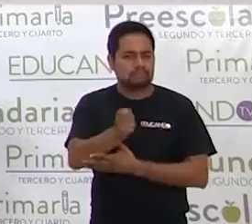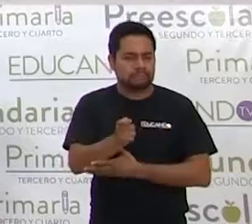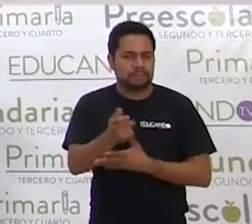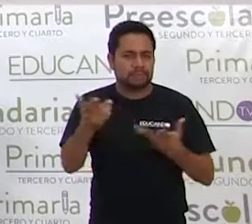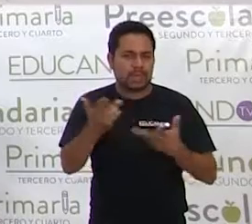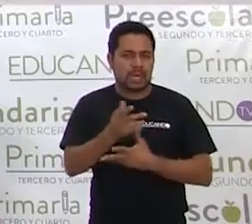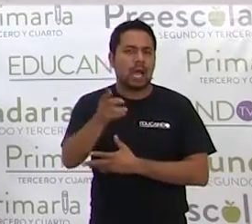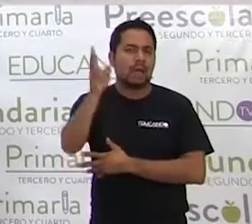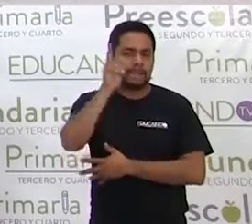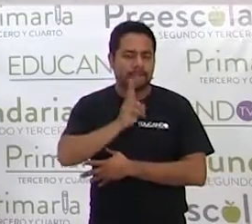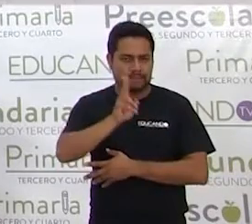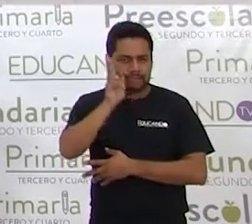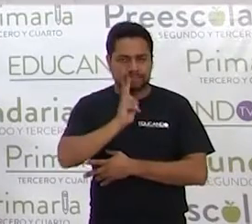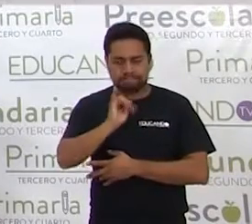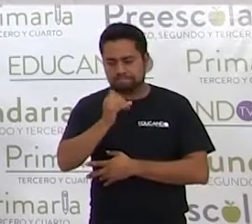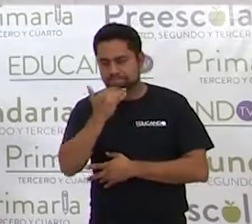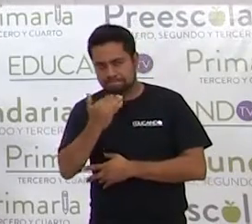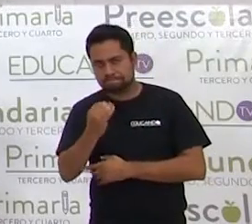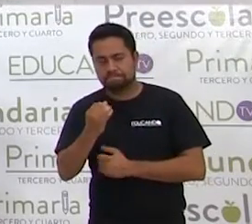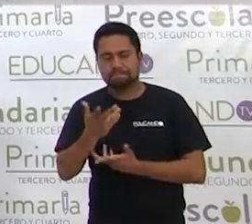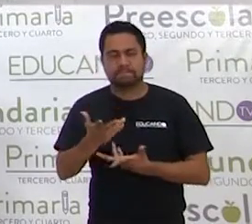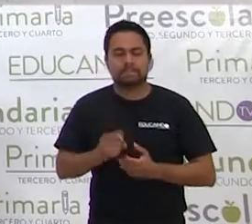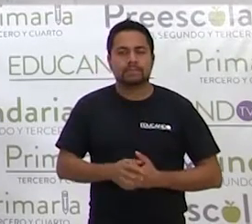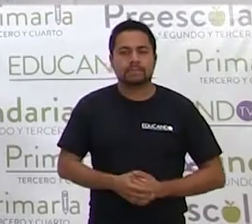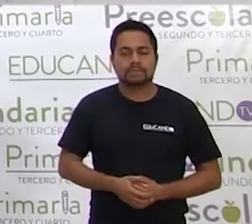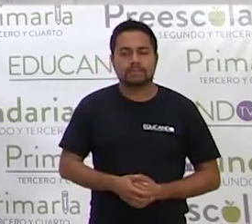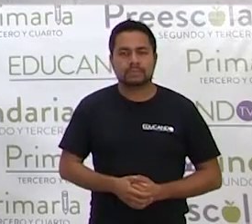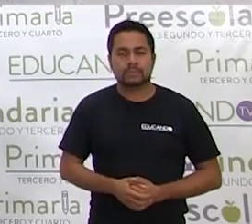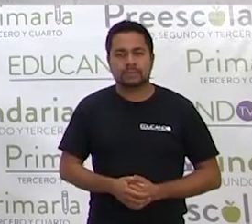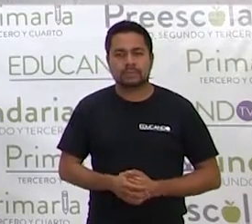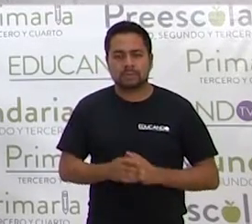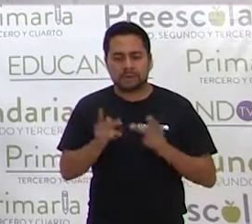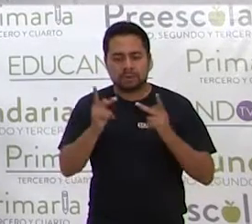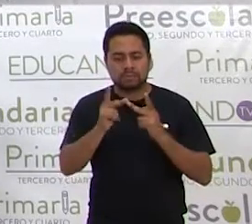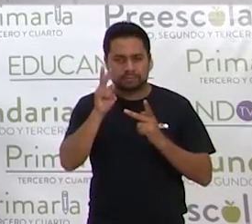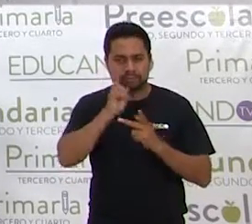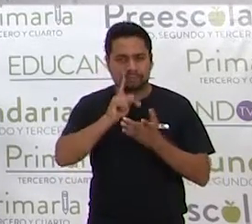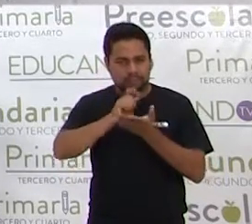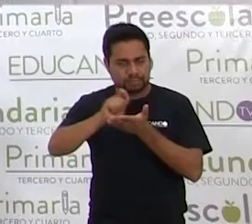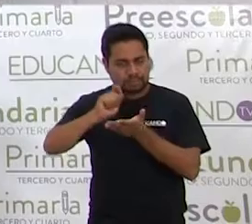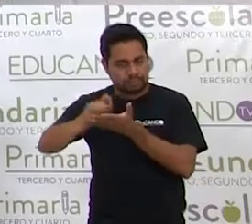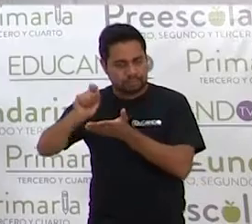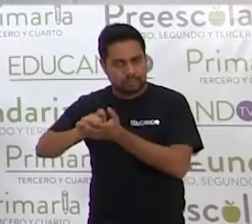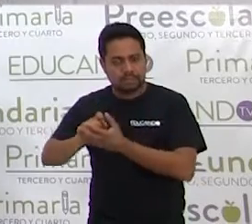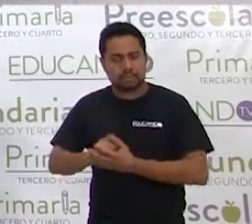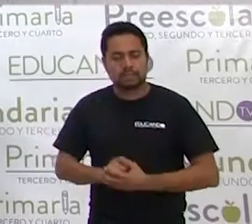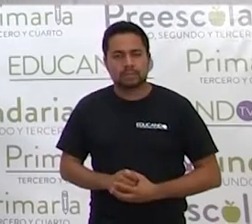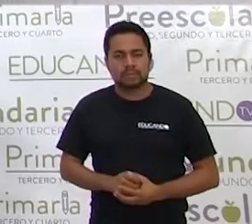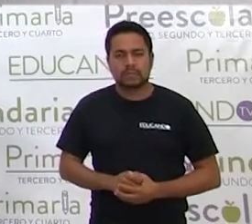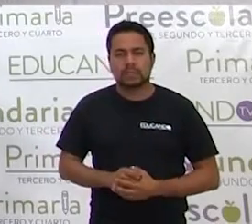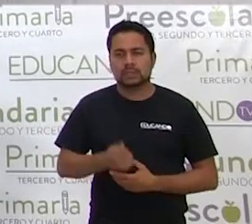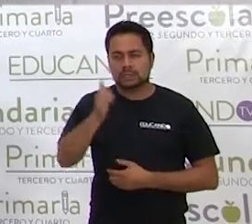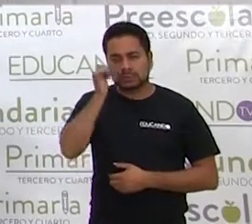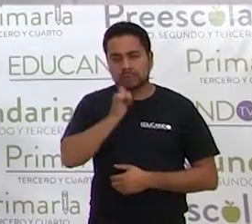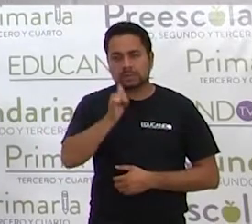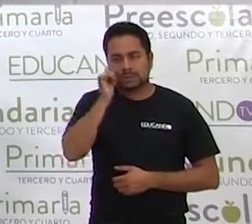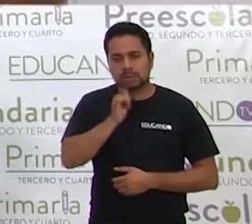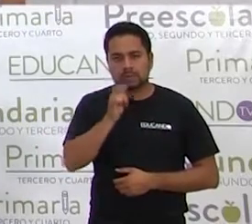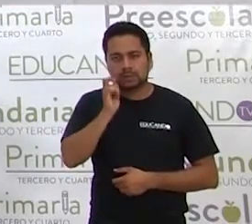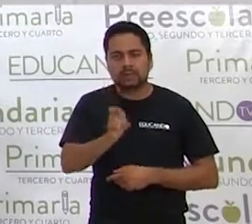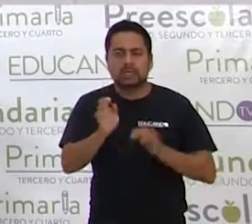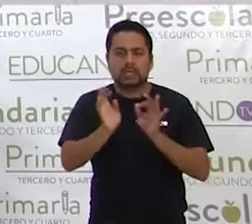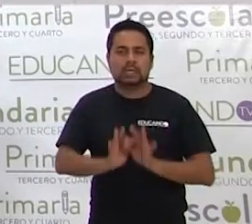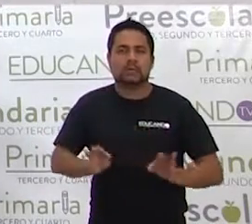comprobación si lo comprobamos comprobación siempre es necesario